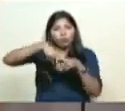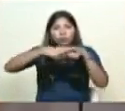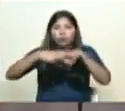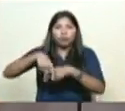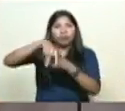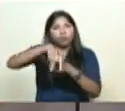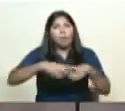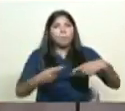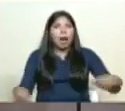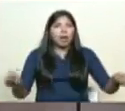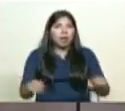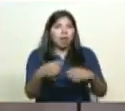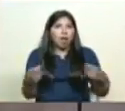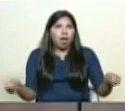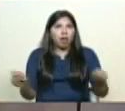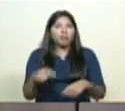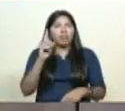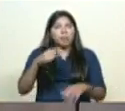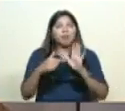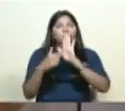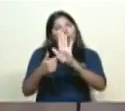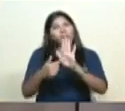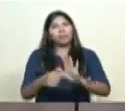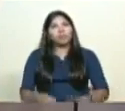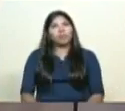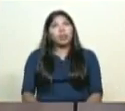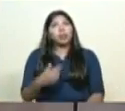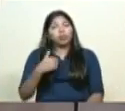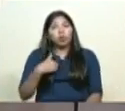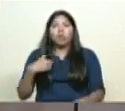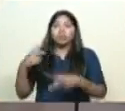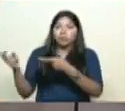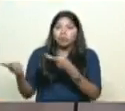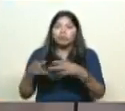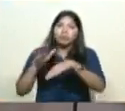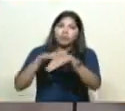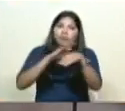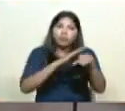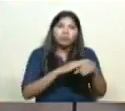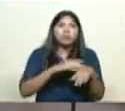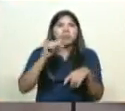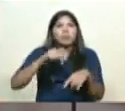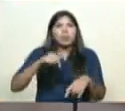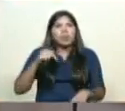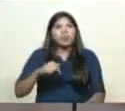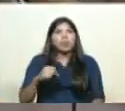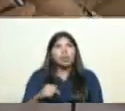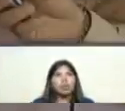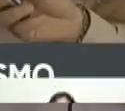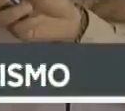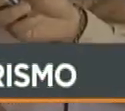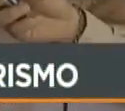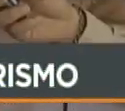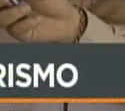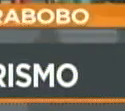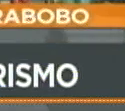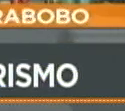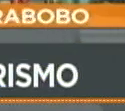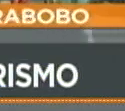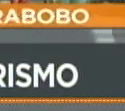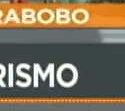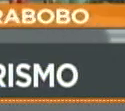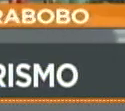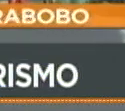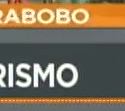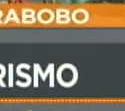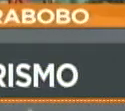días, pero eso es una muestra solamente. Yo invito a todo el pueblo venezolano, el que tenga bien realizar turismo por el país, a todos nuestros